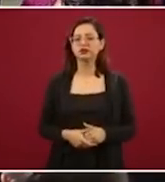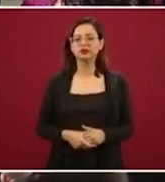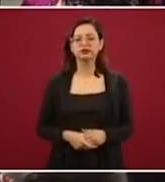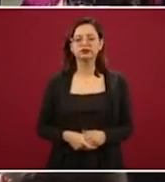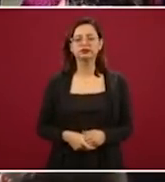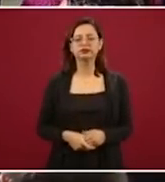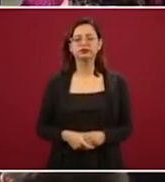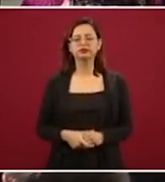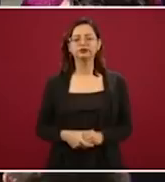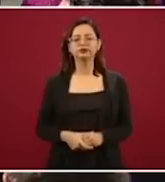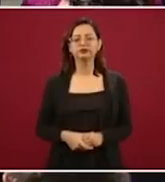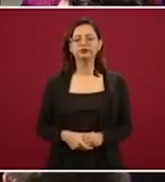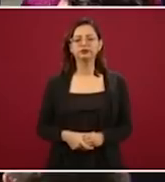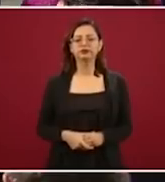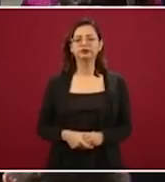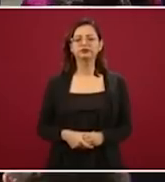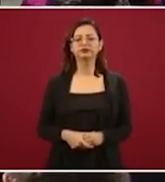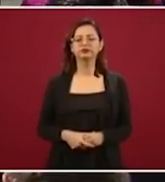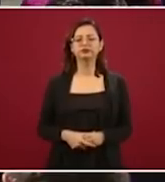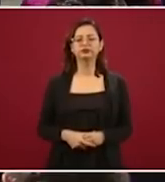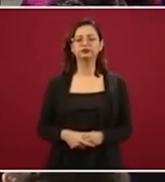Sí.